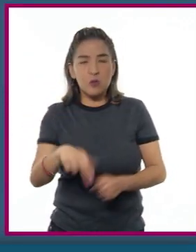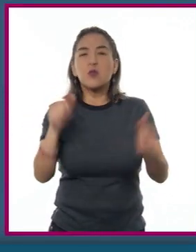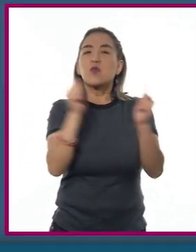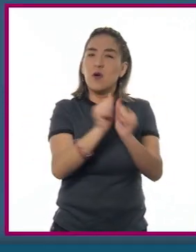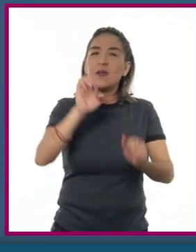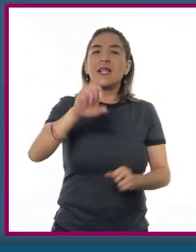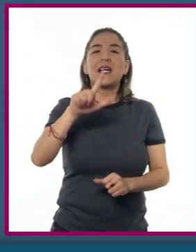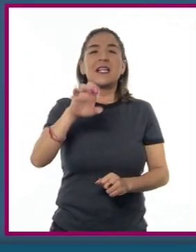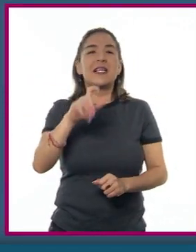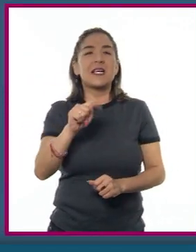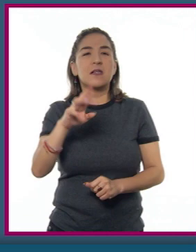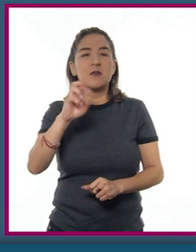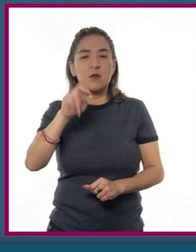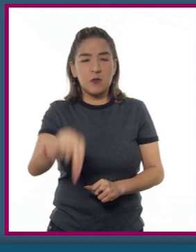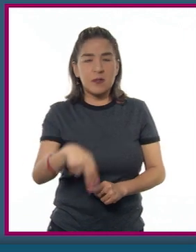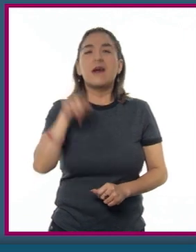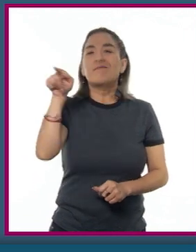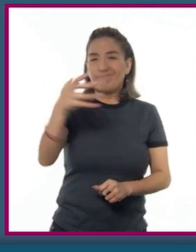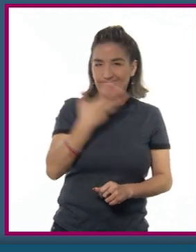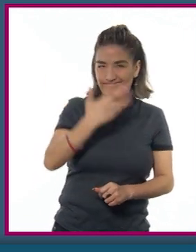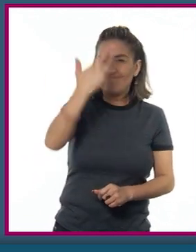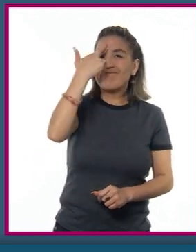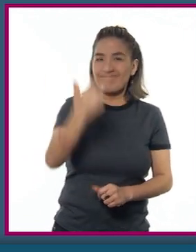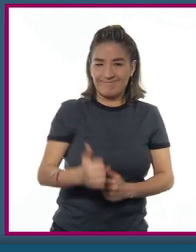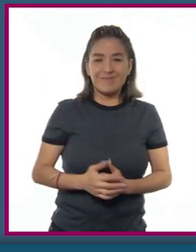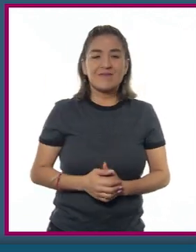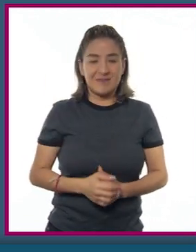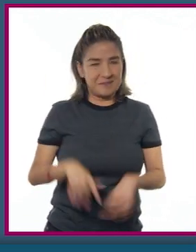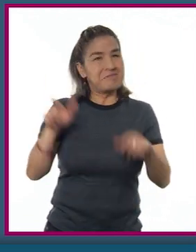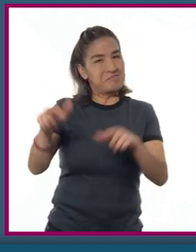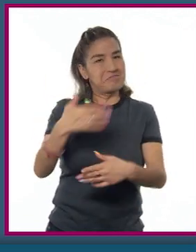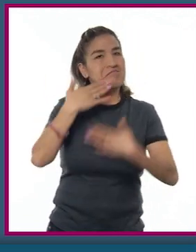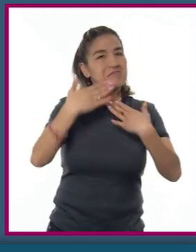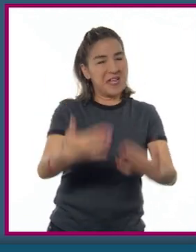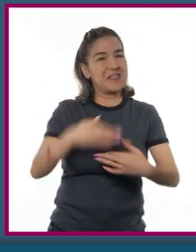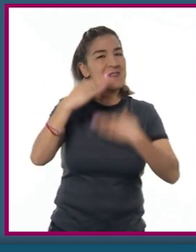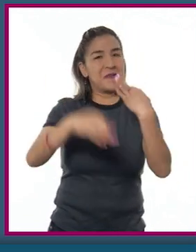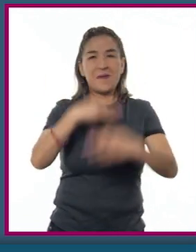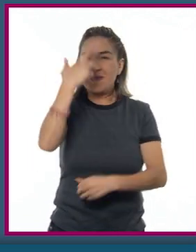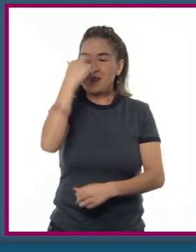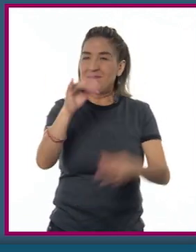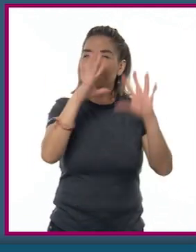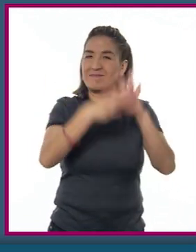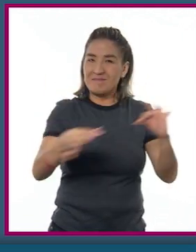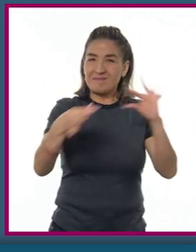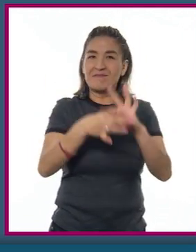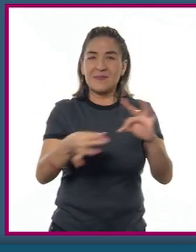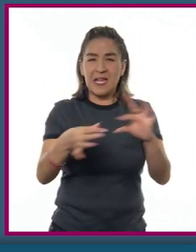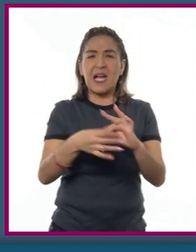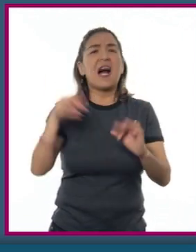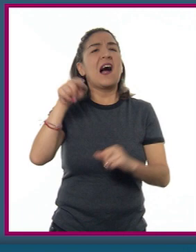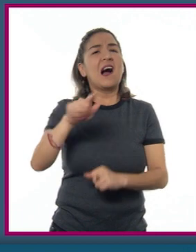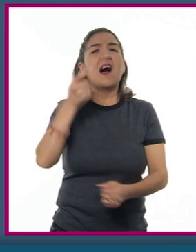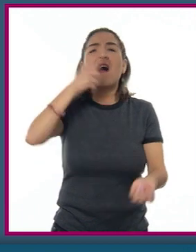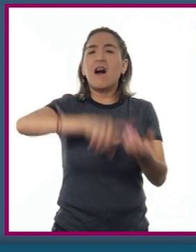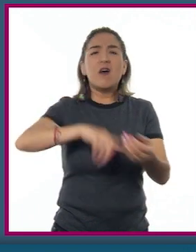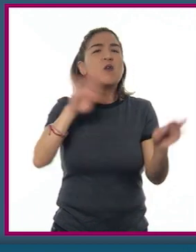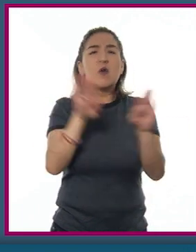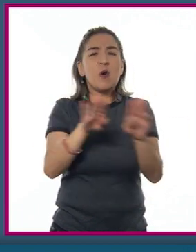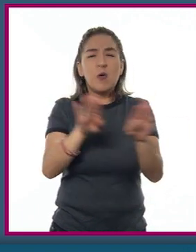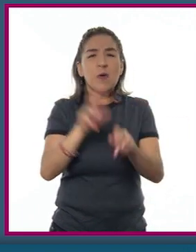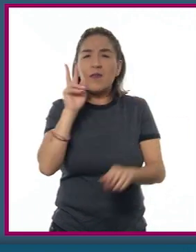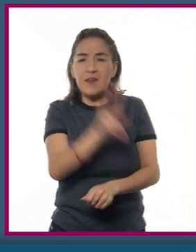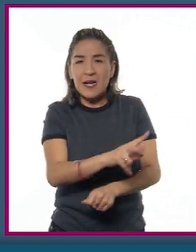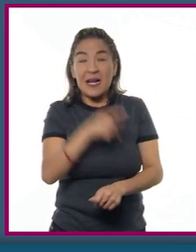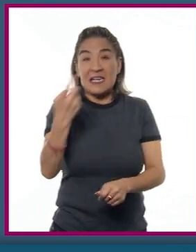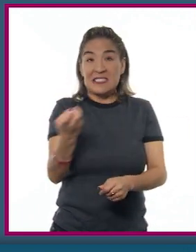electrón. Tiene razón, toda la razón, Protio. Y en la naturaleza generalmente se encuentra formando